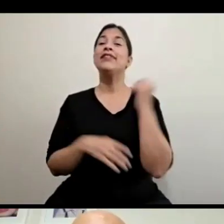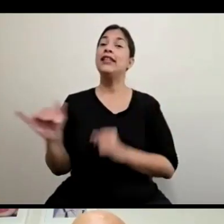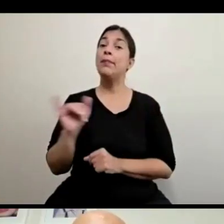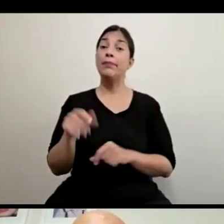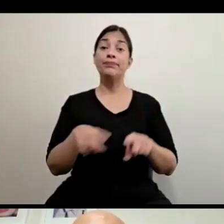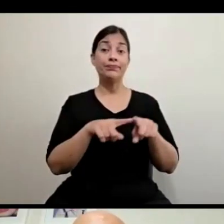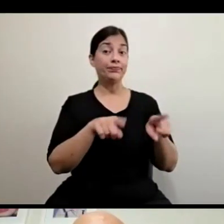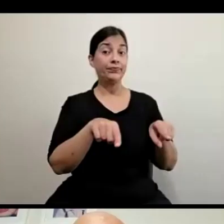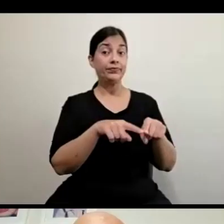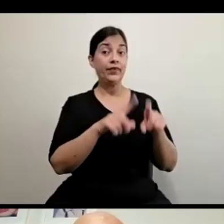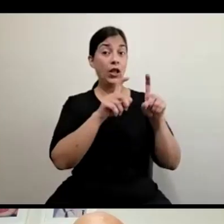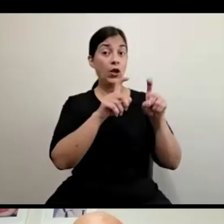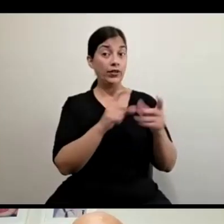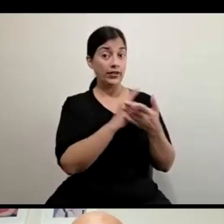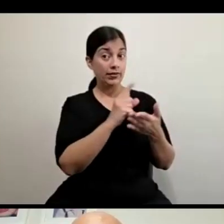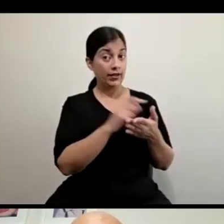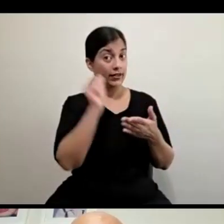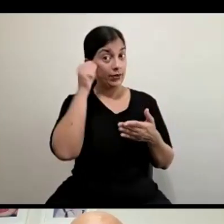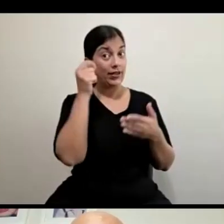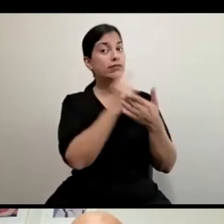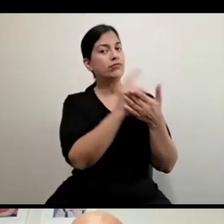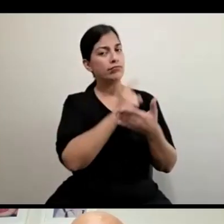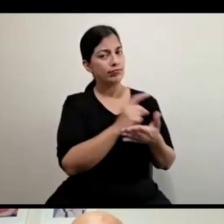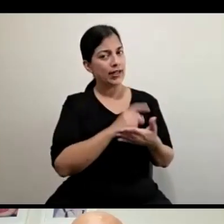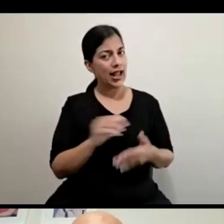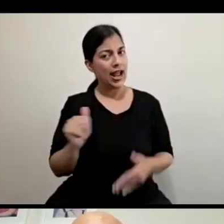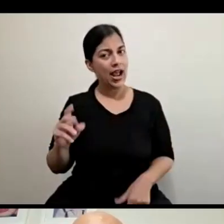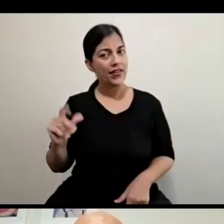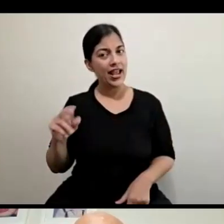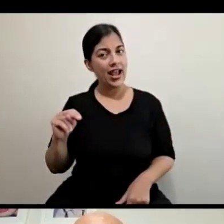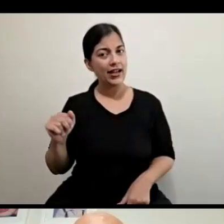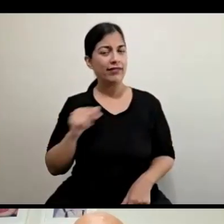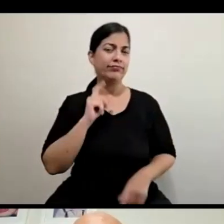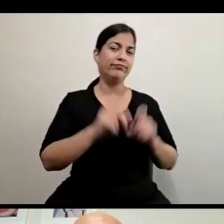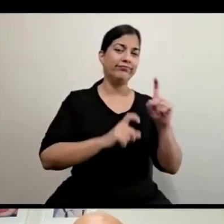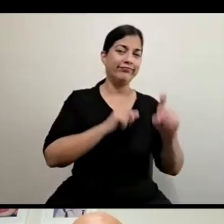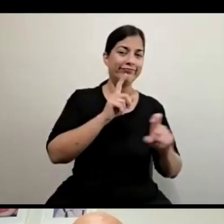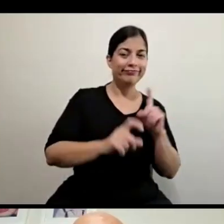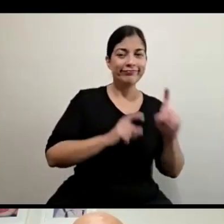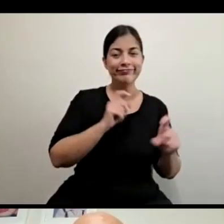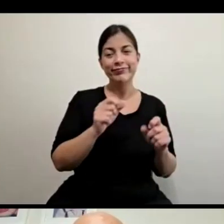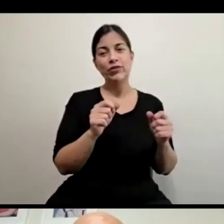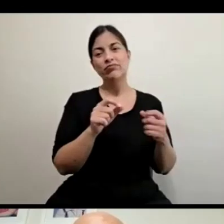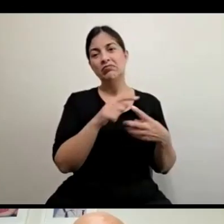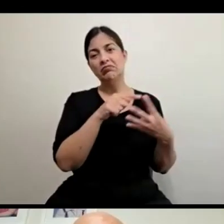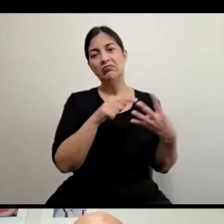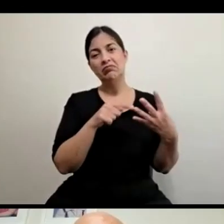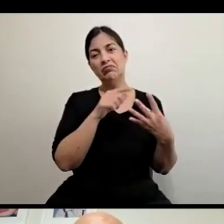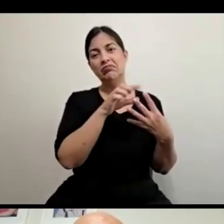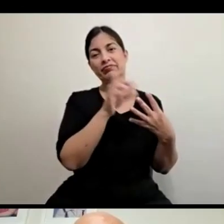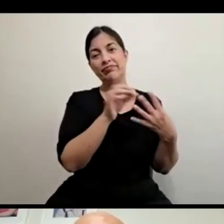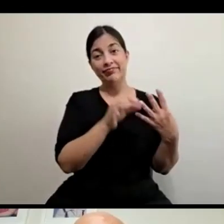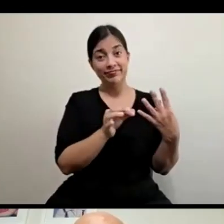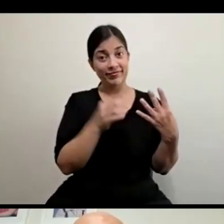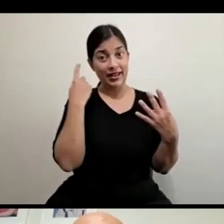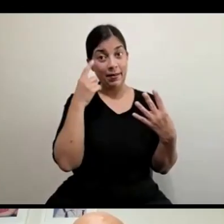de la encuesta de la semana. Recuerde que todas las semanas Adriana nos hace una trivia, una pregunta con unas 3, 4 alternativas para que usted,